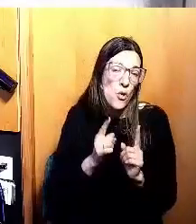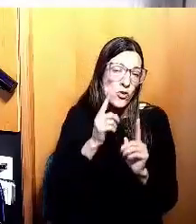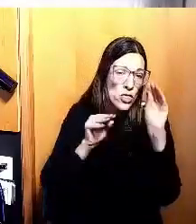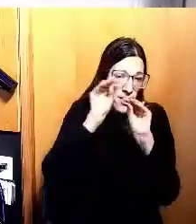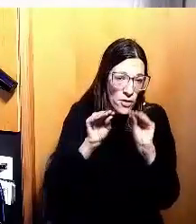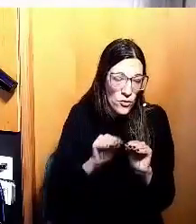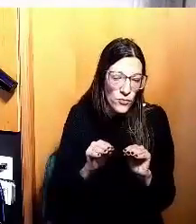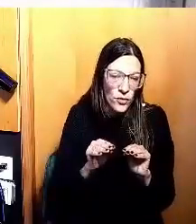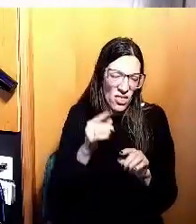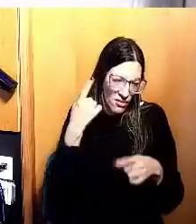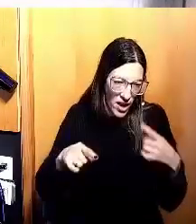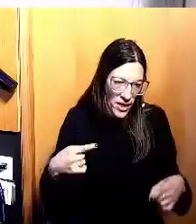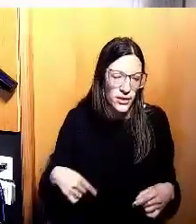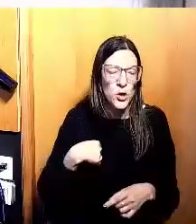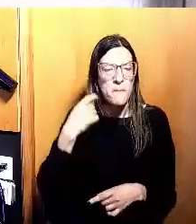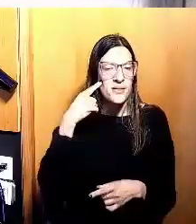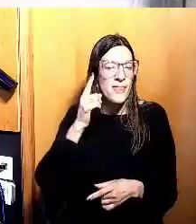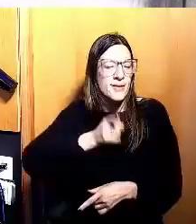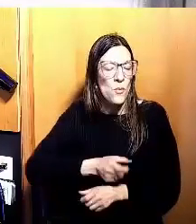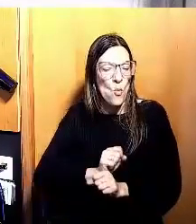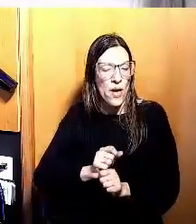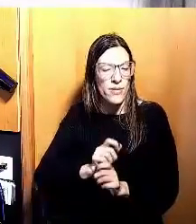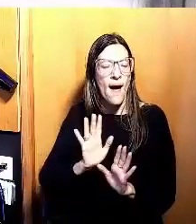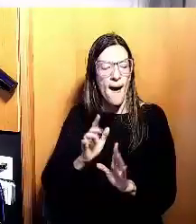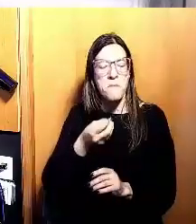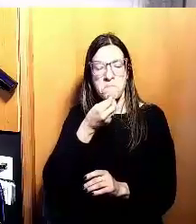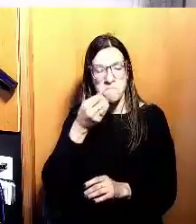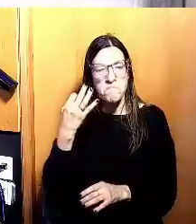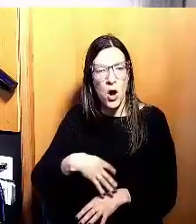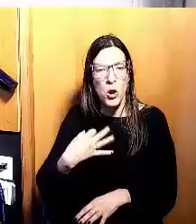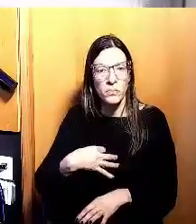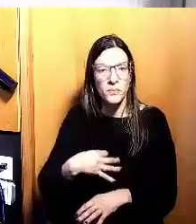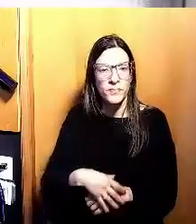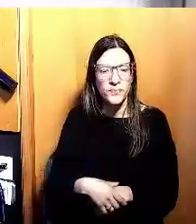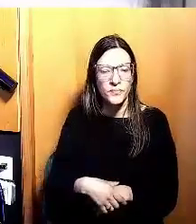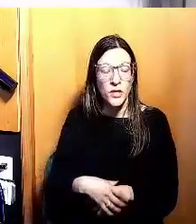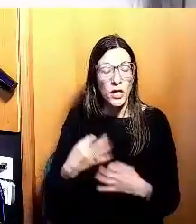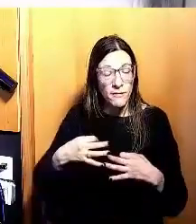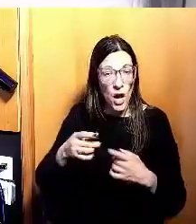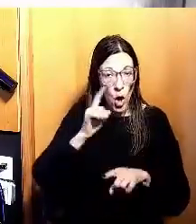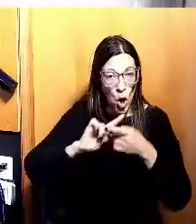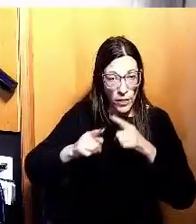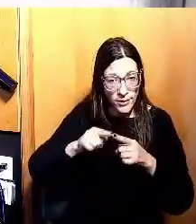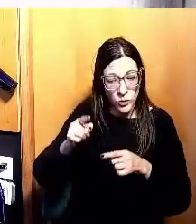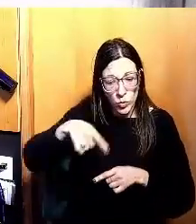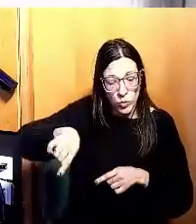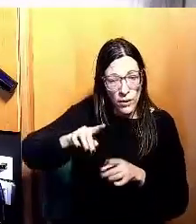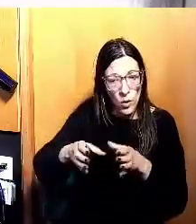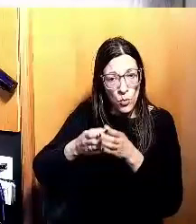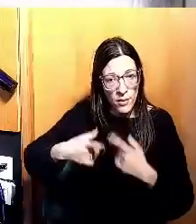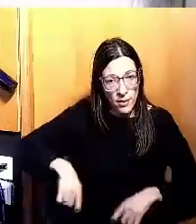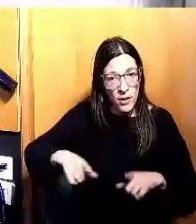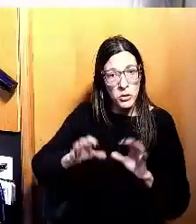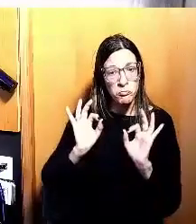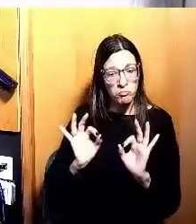datos. Hay otros tipos, pero y aparte está bueno también la coordinación dentro de la Intendencia con otras áreas. Fundamental. Bueno, el ejemplo de espacios públicos estaba